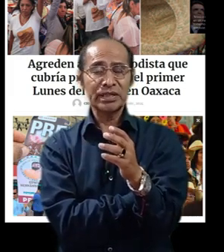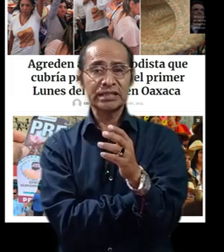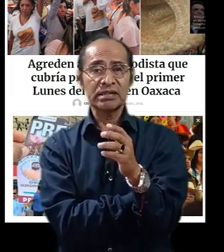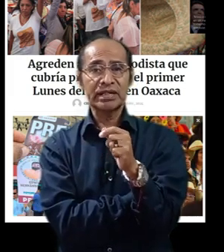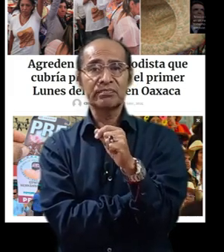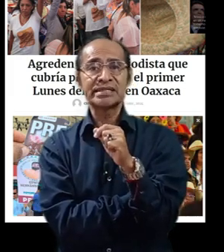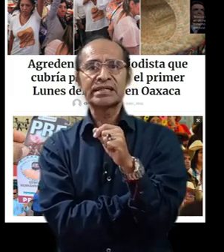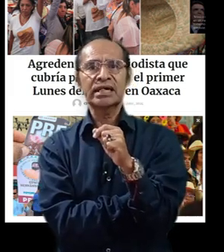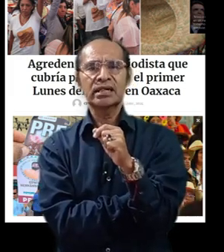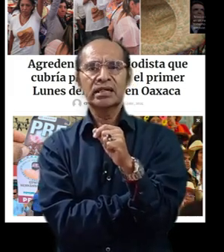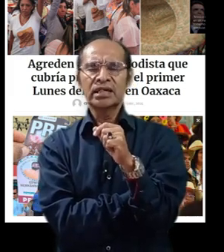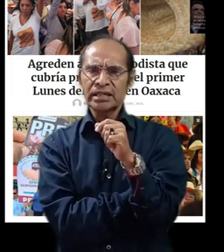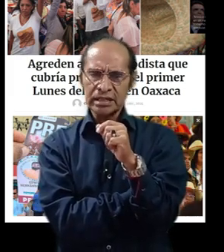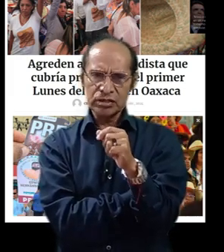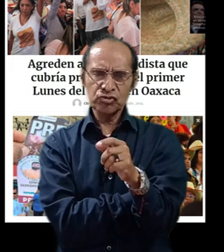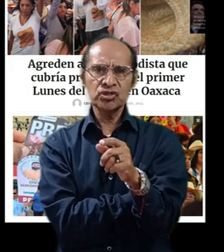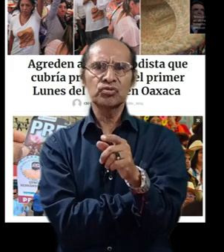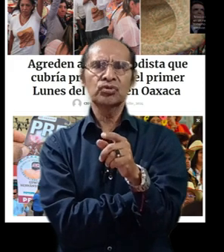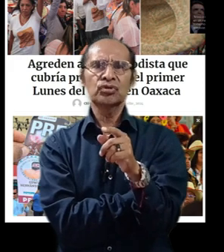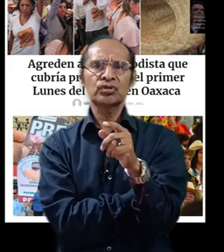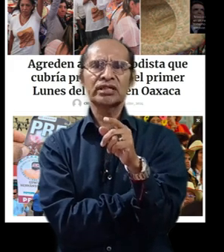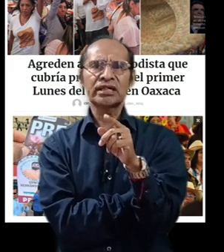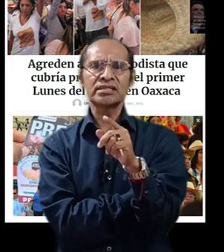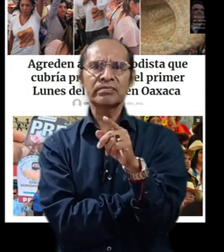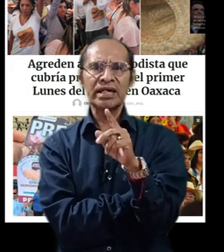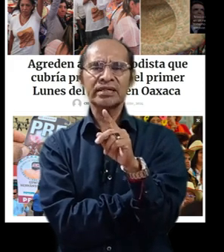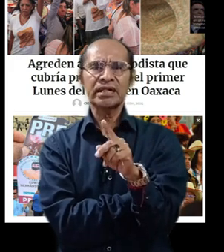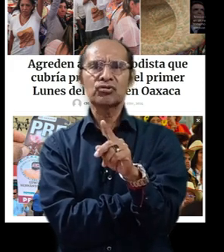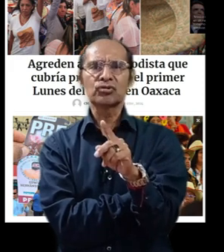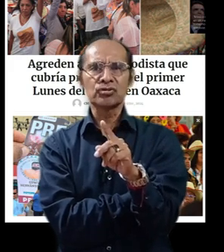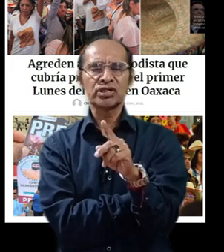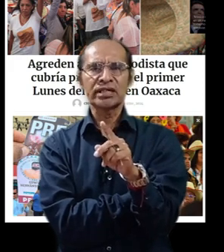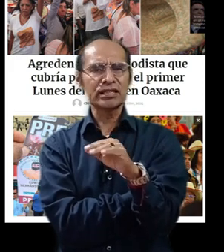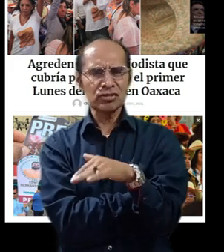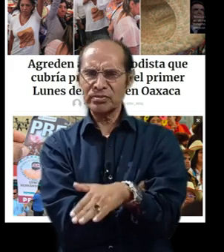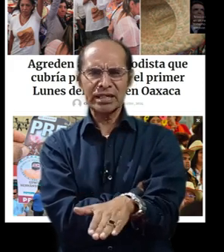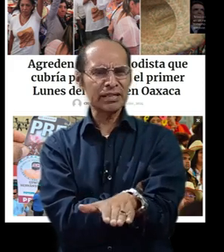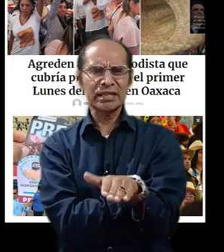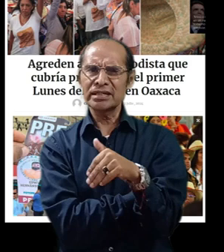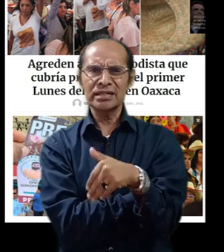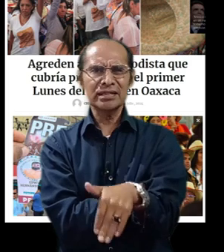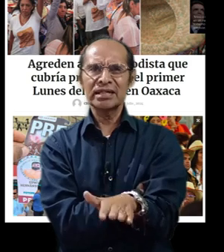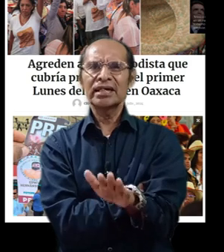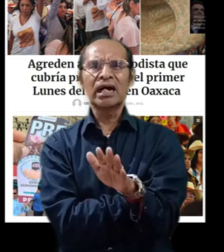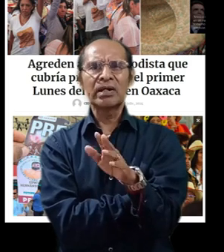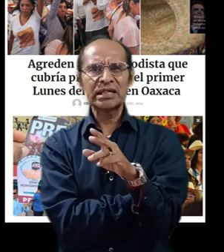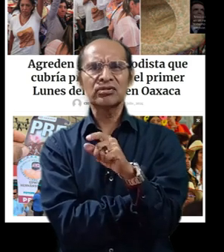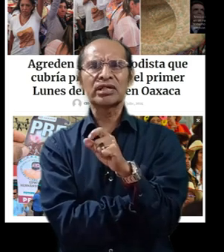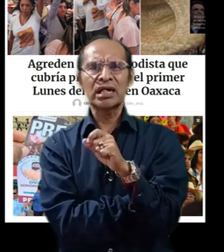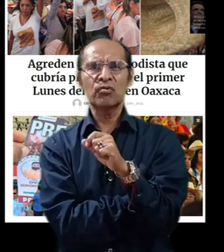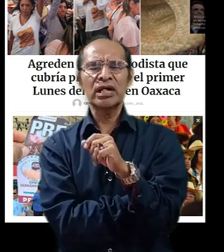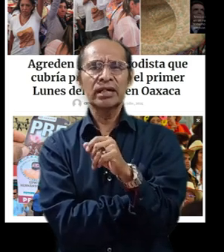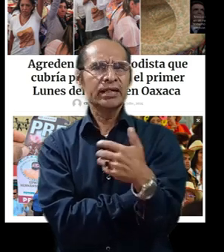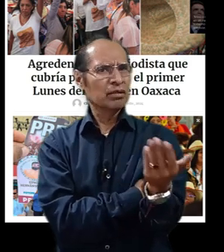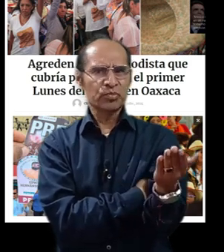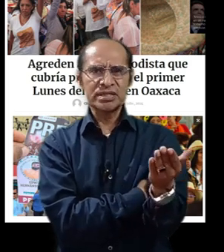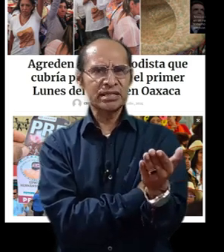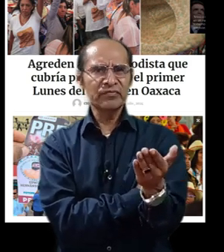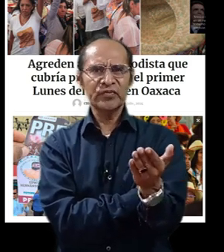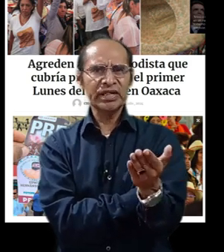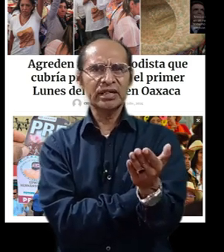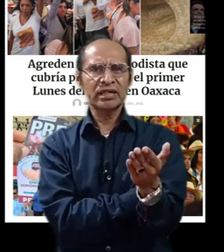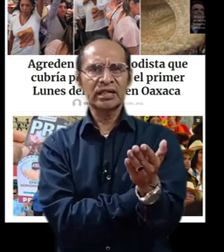indiscutiblemente se va a investigar y estoy seguro de que se va a dar a conocer y no se va a quedar ahí abajito del agua